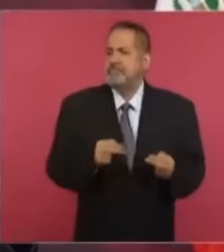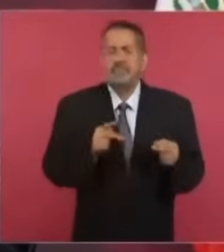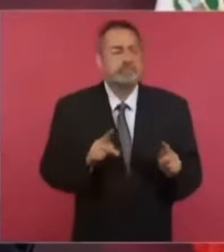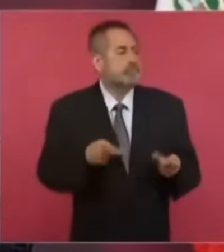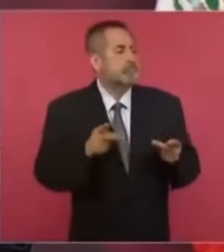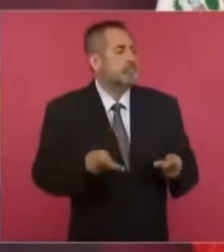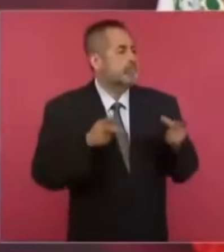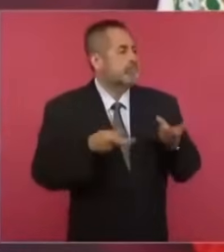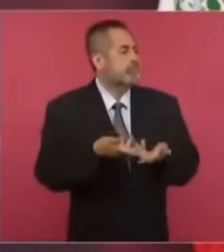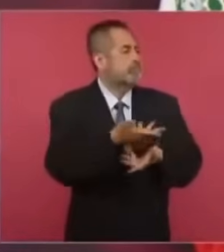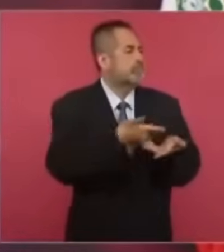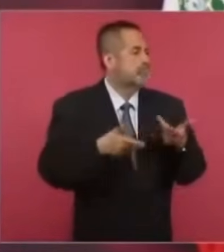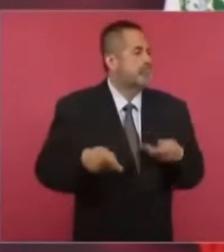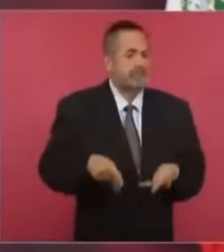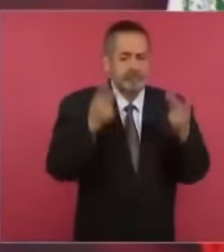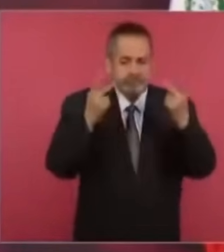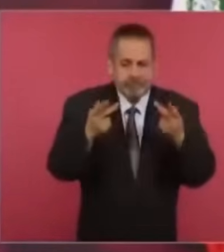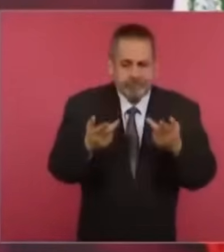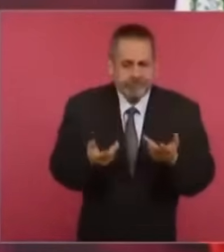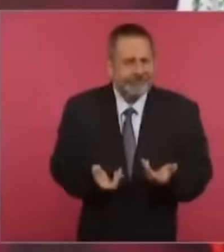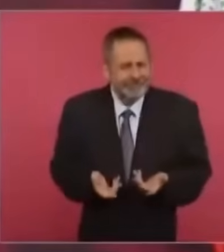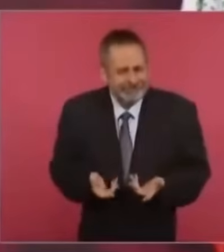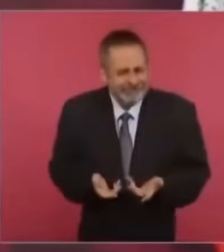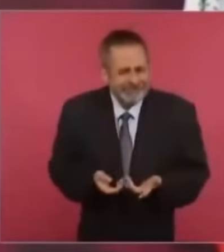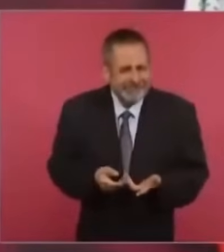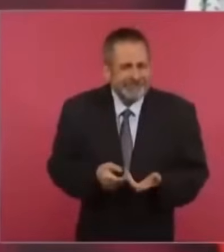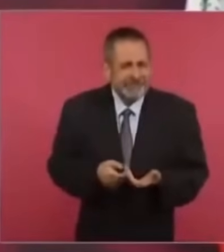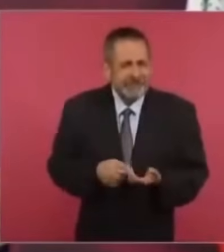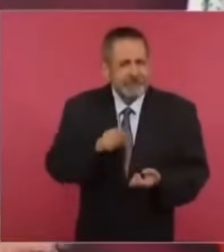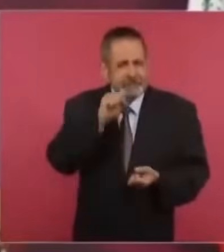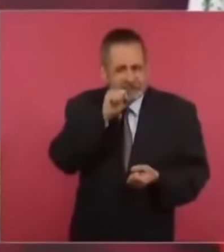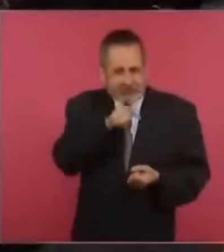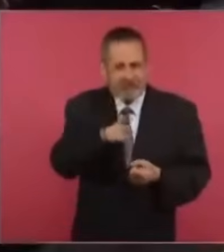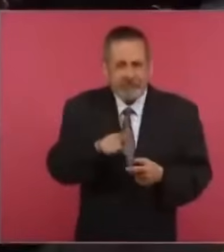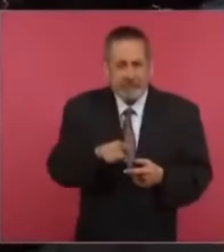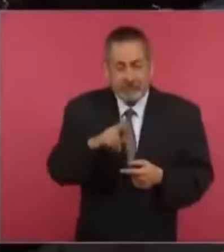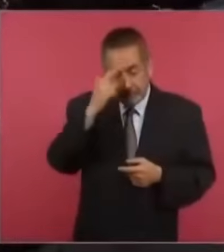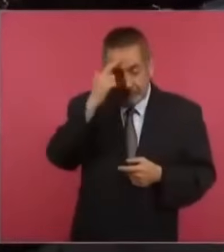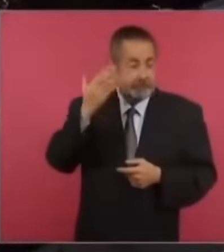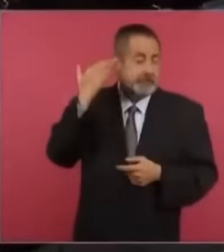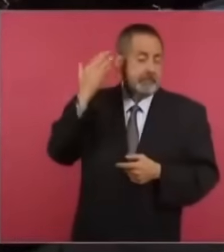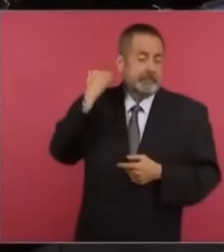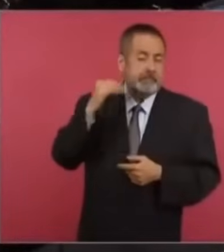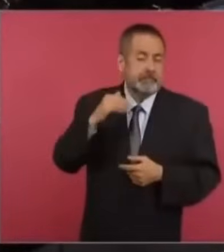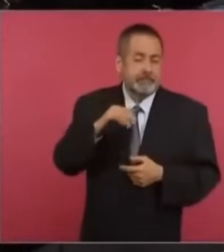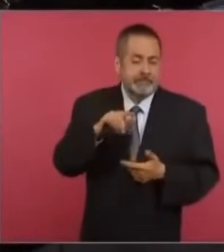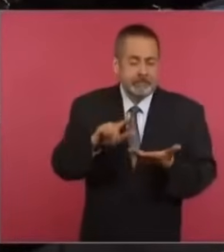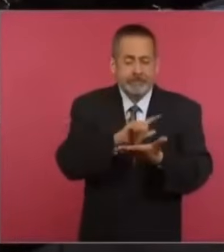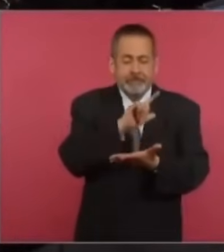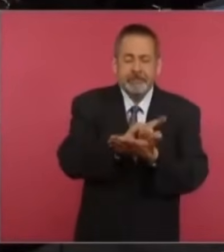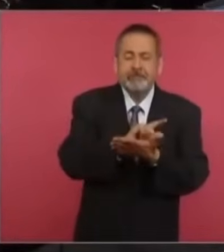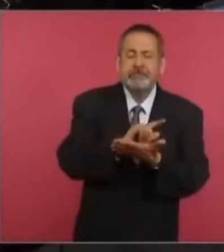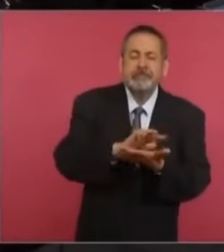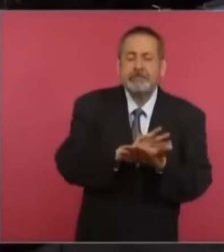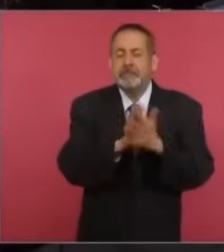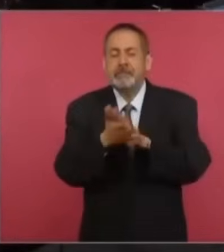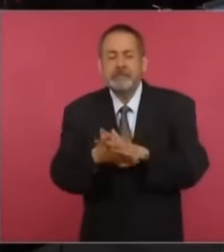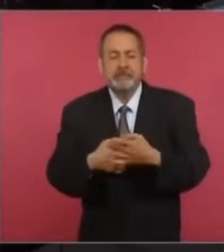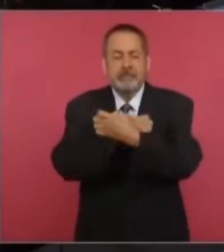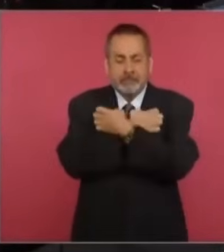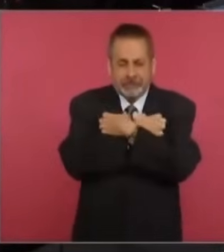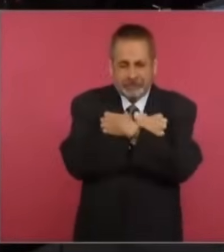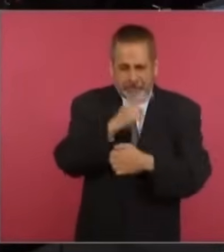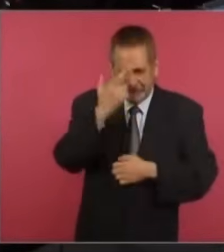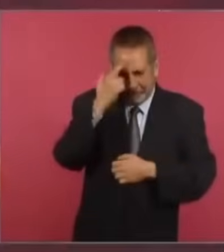¿Sí? Bueno, y así, ¿qué cosa era la reforma educativa?